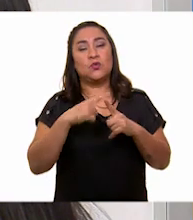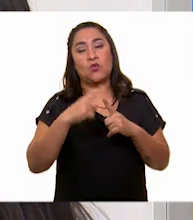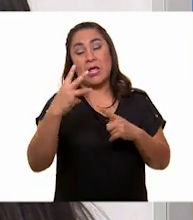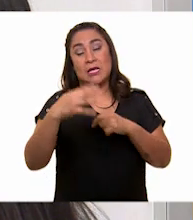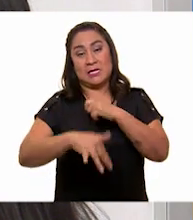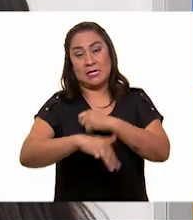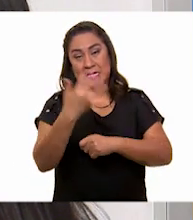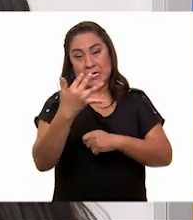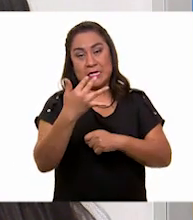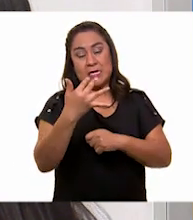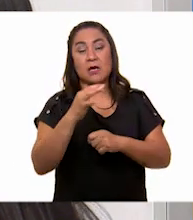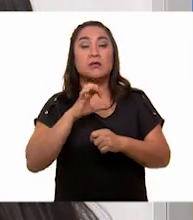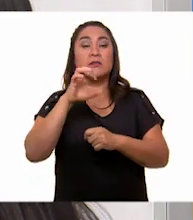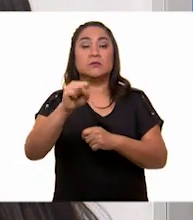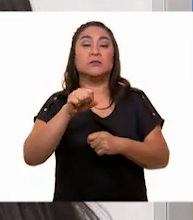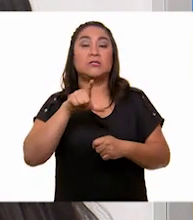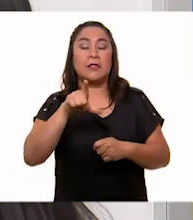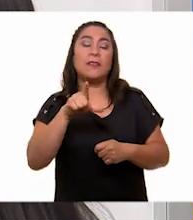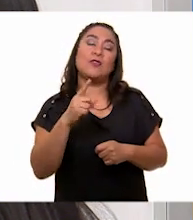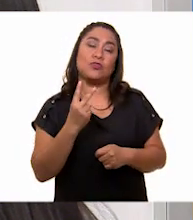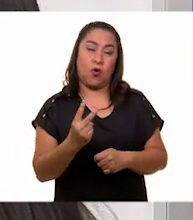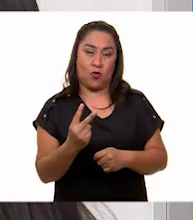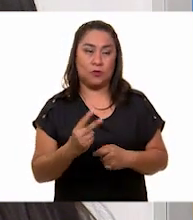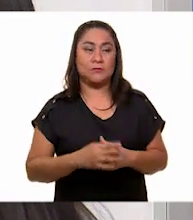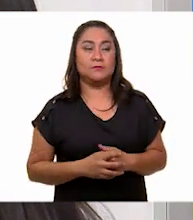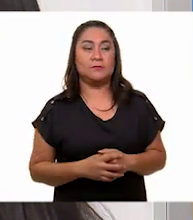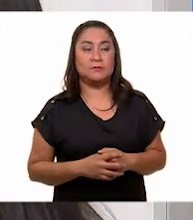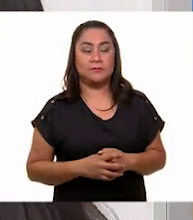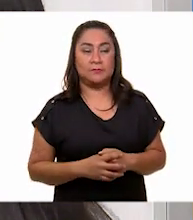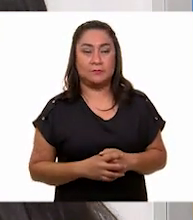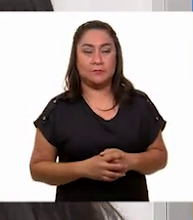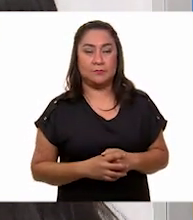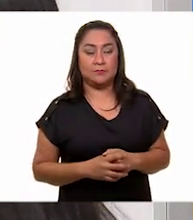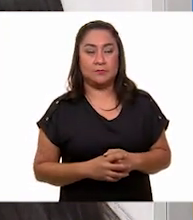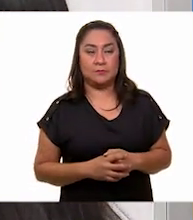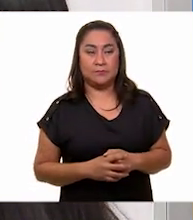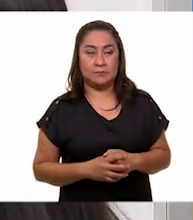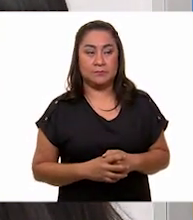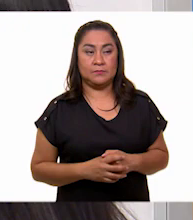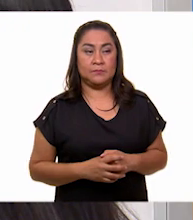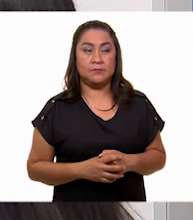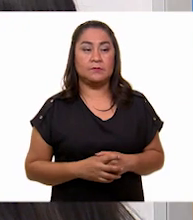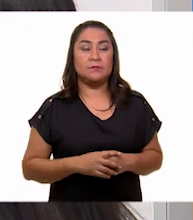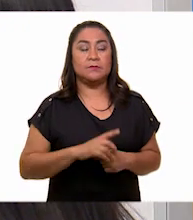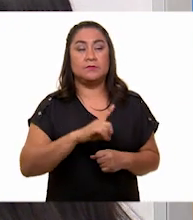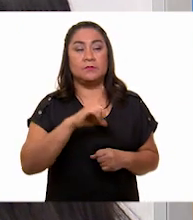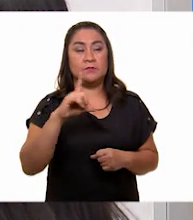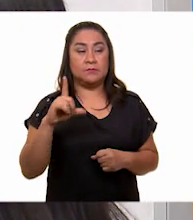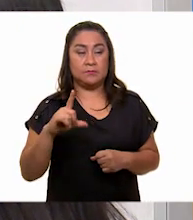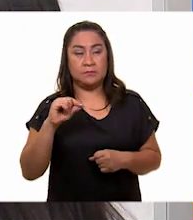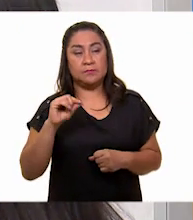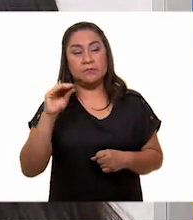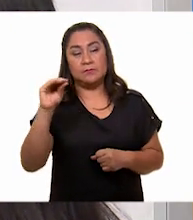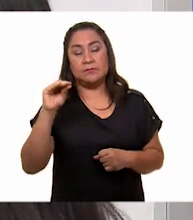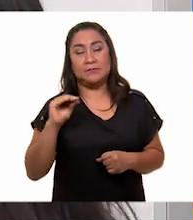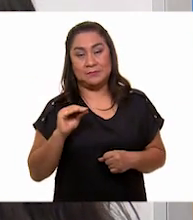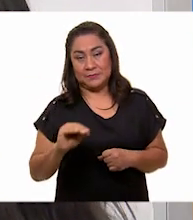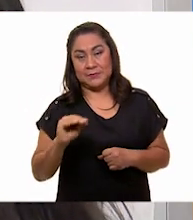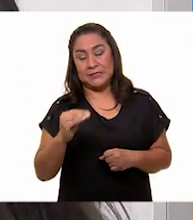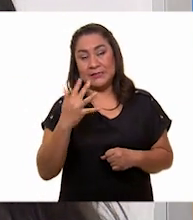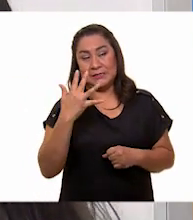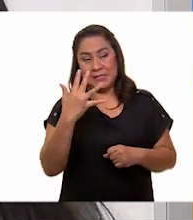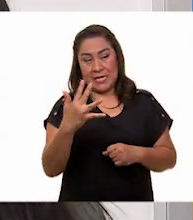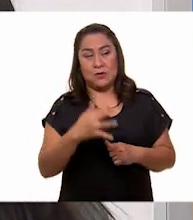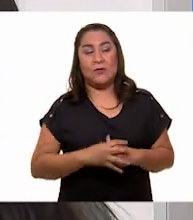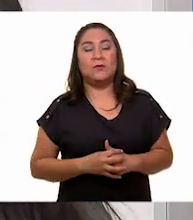15 y nos sobran 2. Bueno, esto es como si lo dividiéramos, si los restáramos. 2 y bajamos el 5.